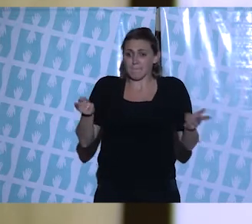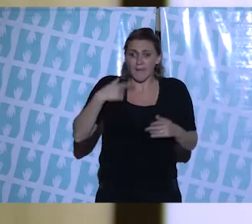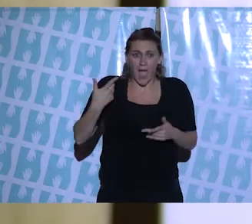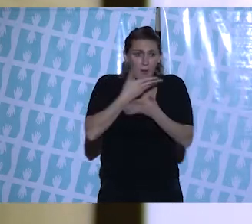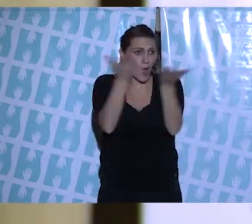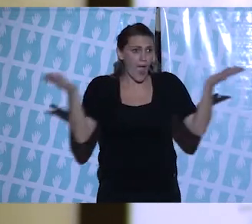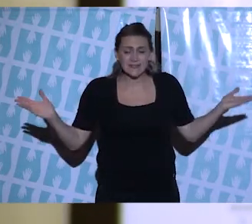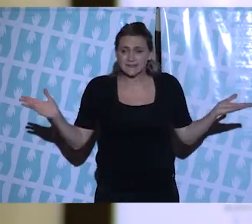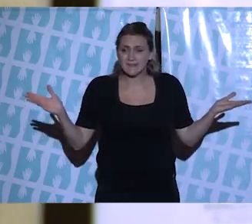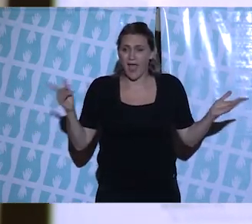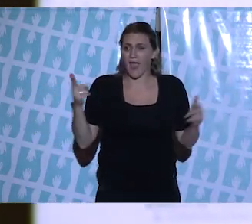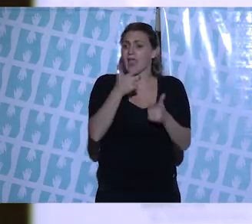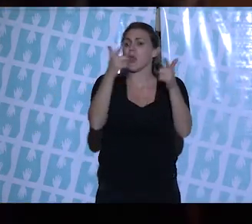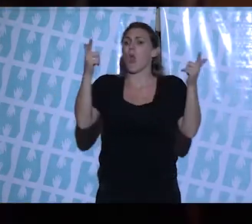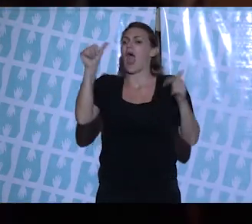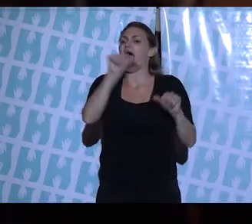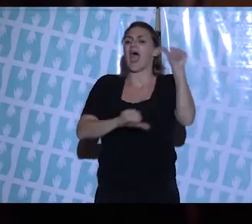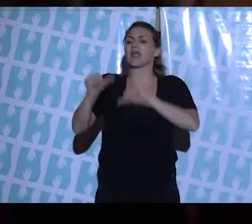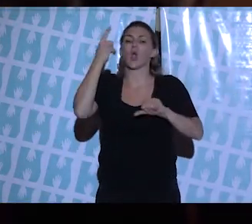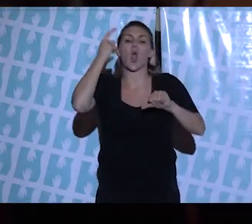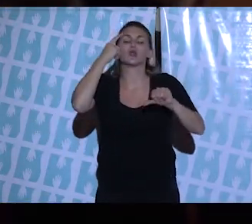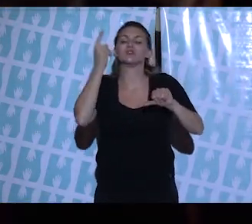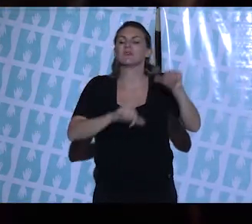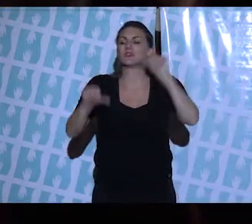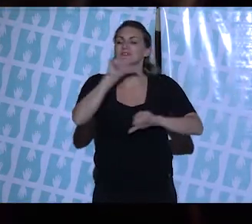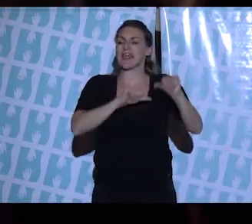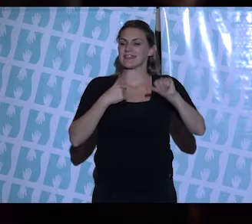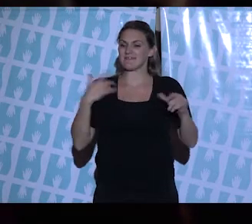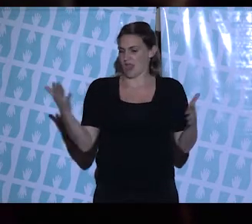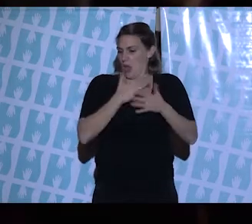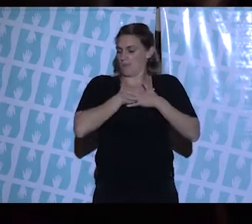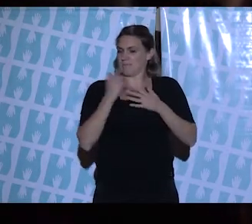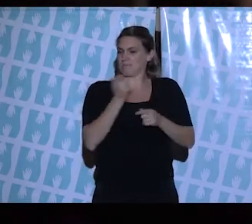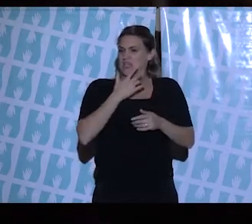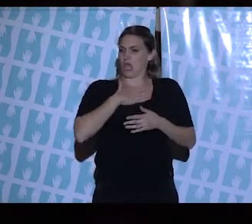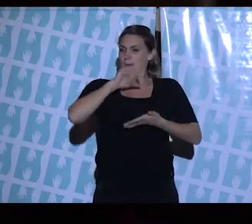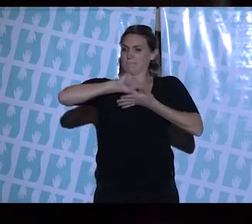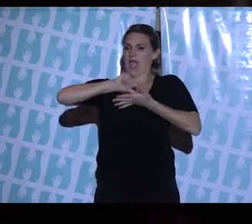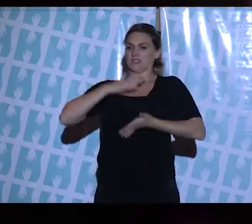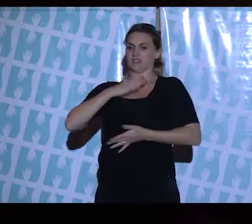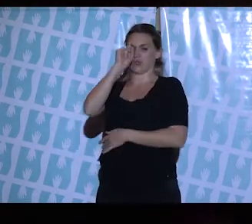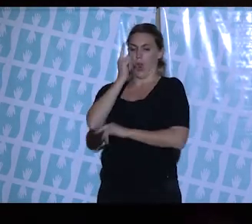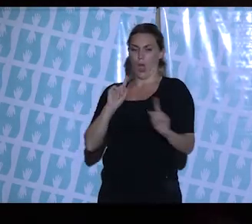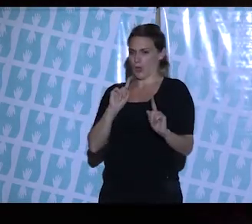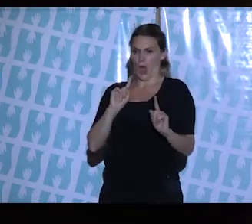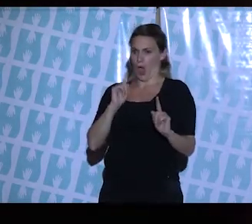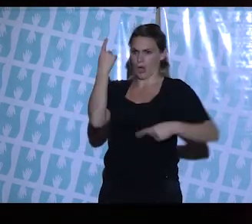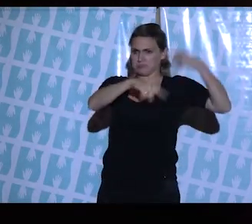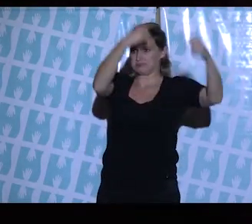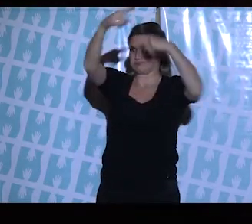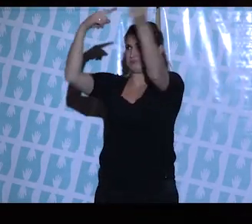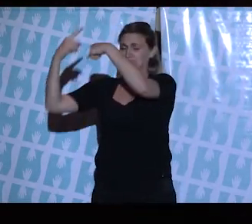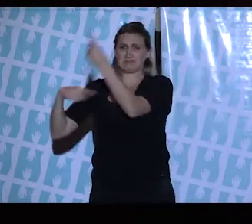universal. Nadie tiene el patrimonio exclusivo del conocimiento. Fueron descubriendo que en el cerebro